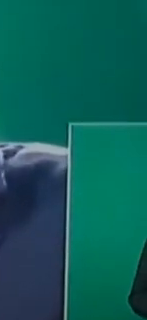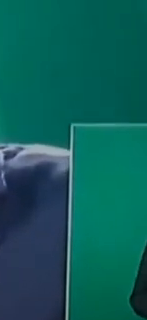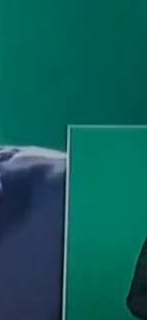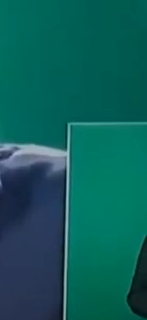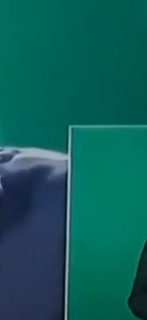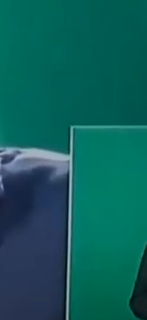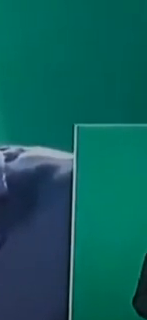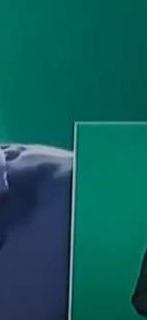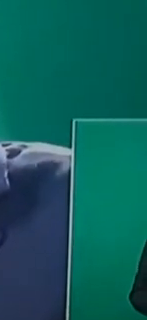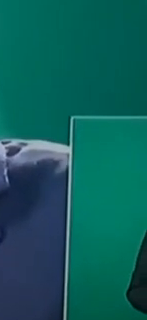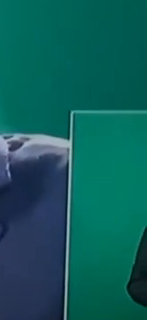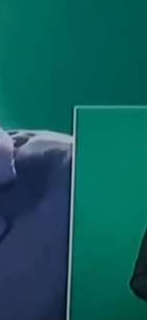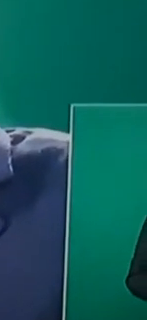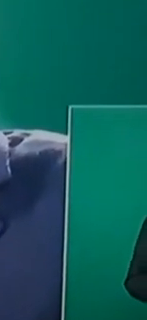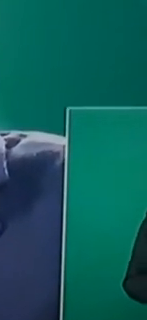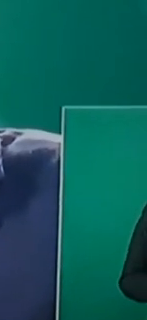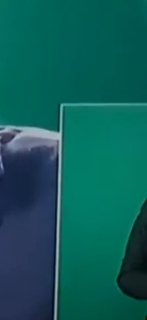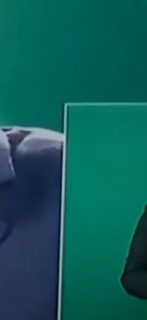de